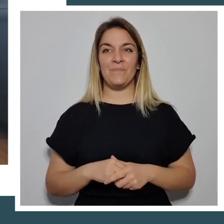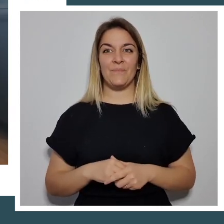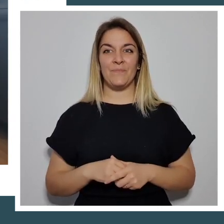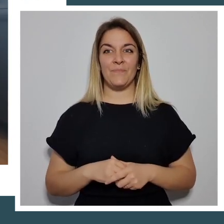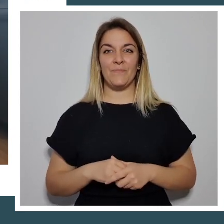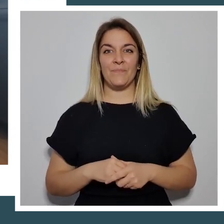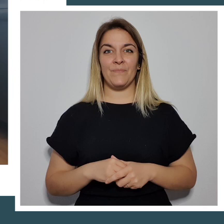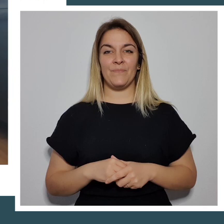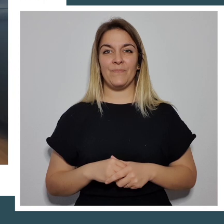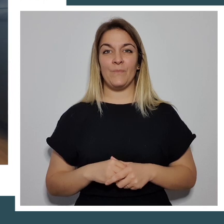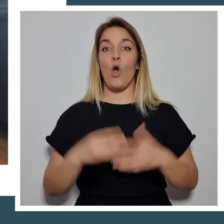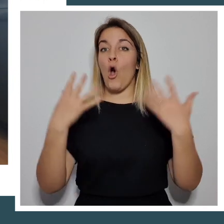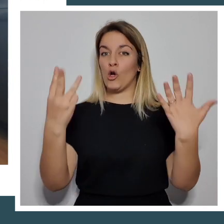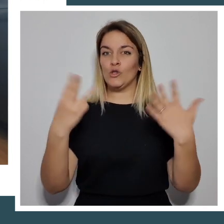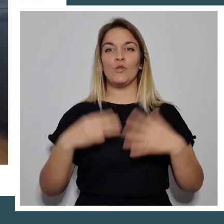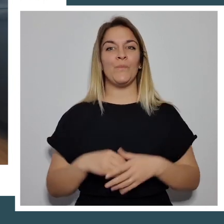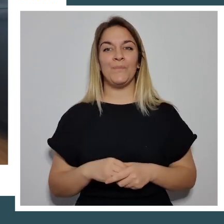9